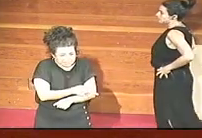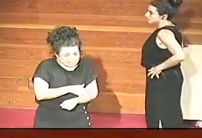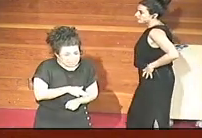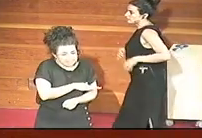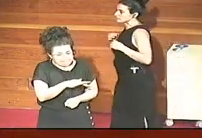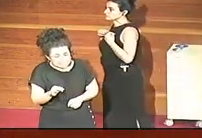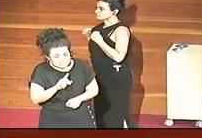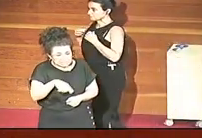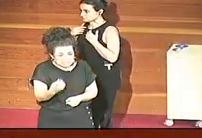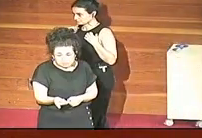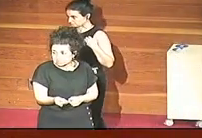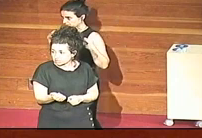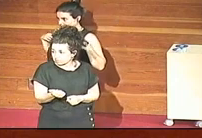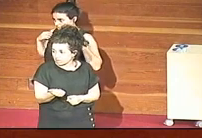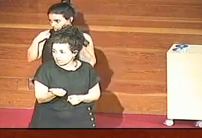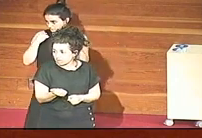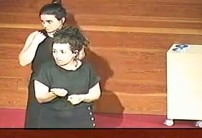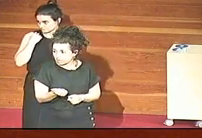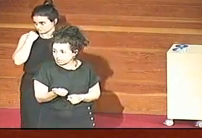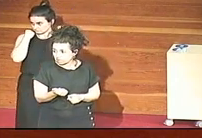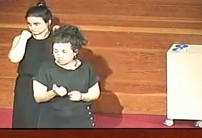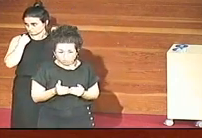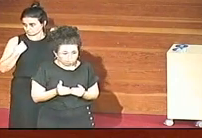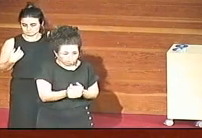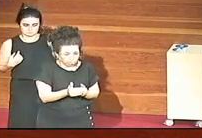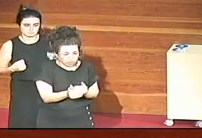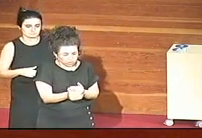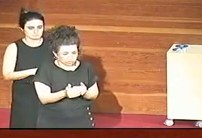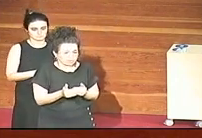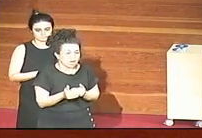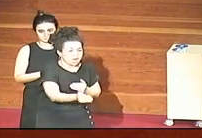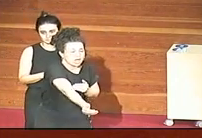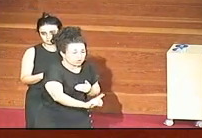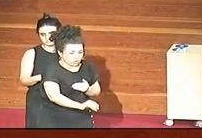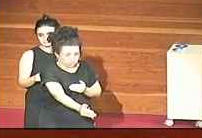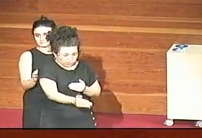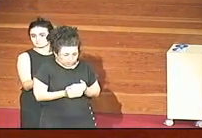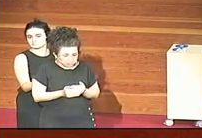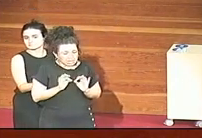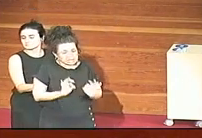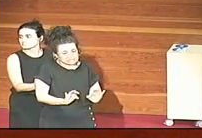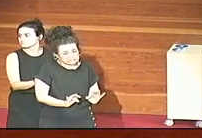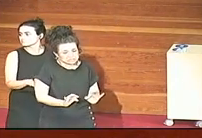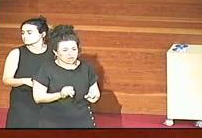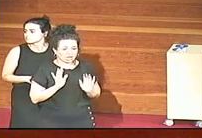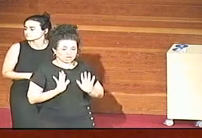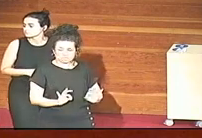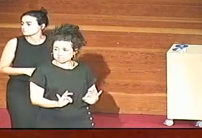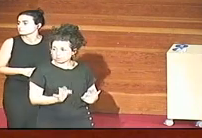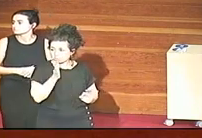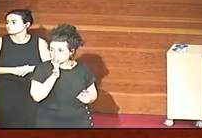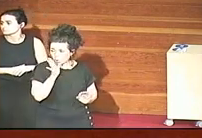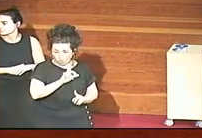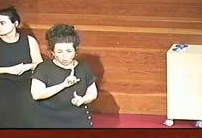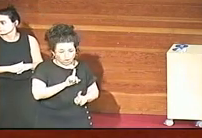en el mayor tiempo más corto no largo bueno es así de siempre hay sequedad porque ha afectado